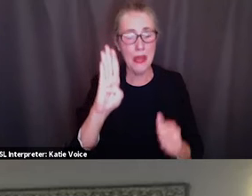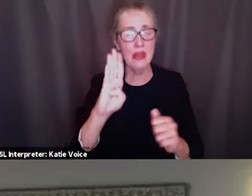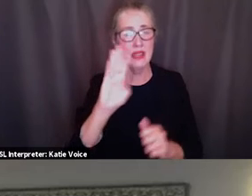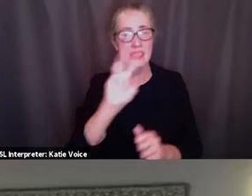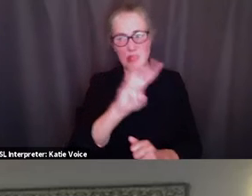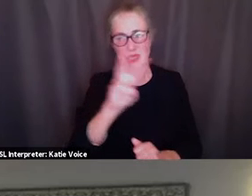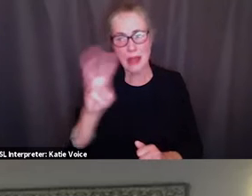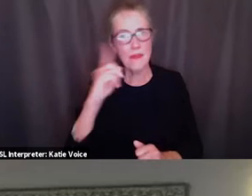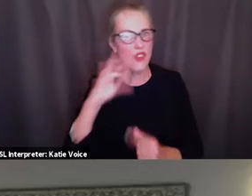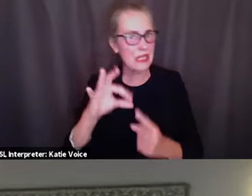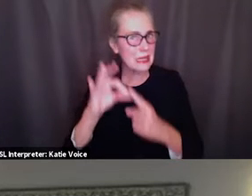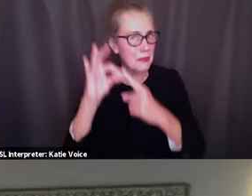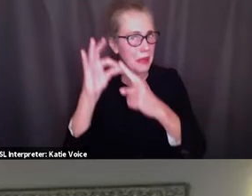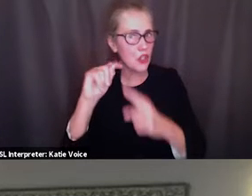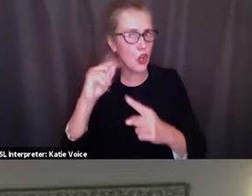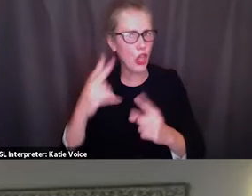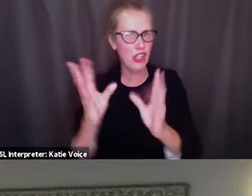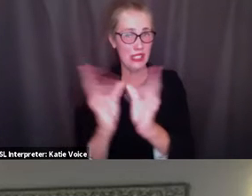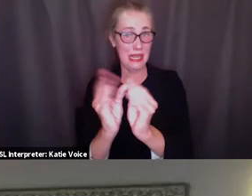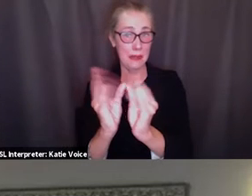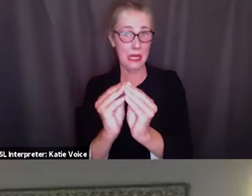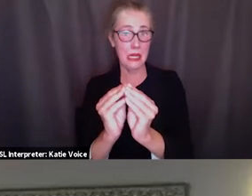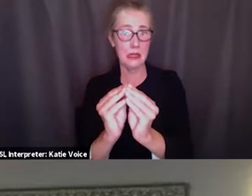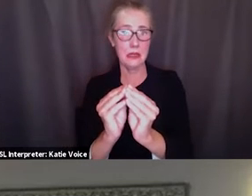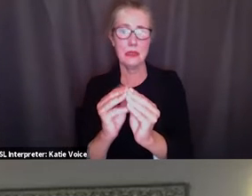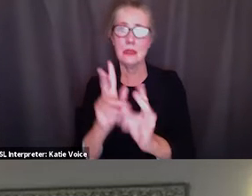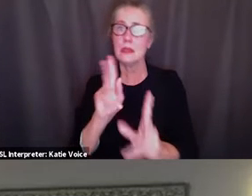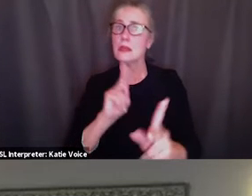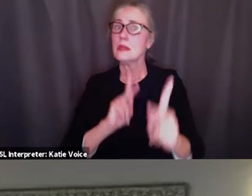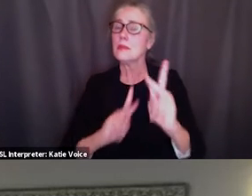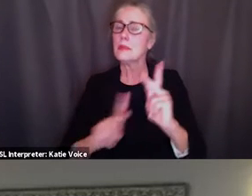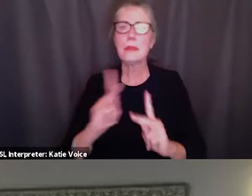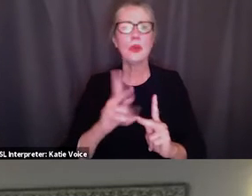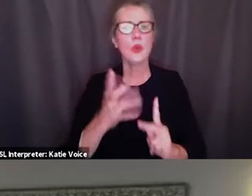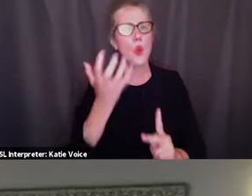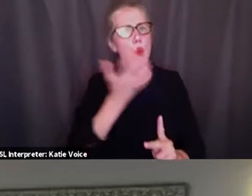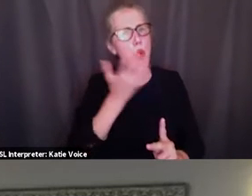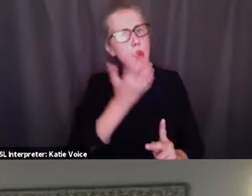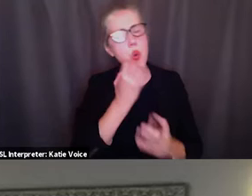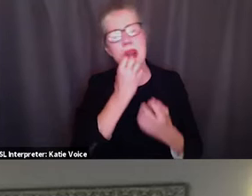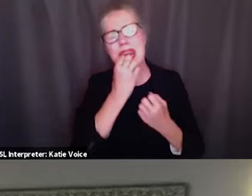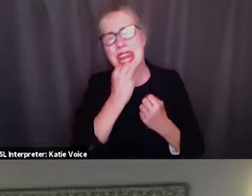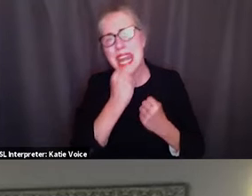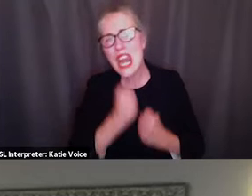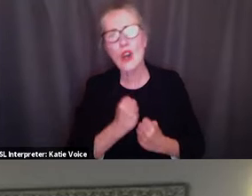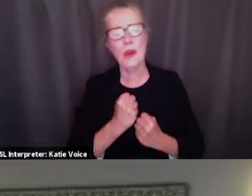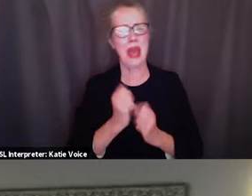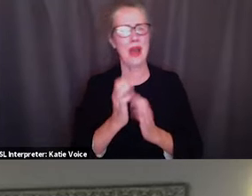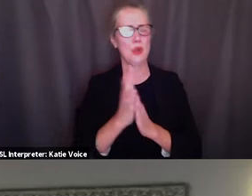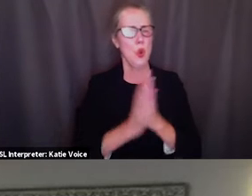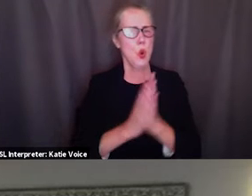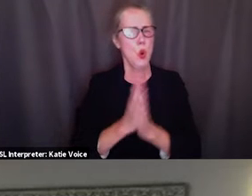sitio web del distrito y la reunión era el jueves. Esto es algo que a la gente realmente le importa y les apasiona.